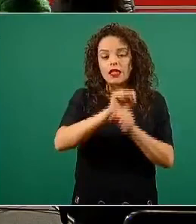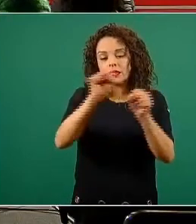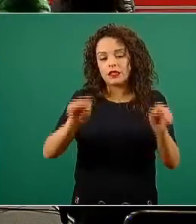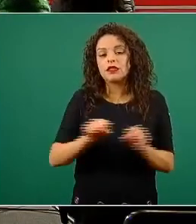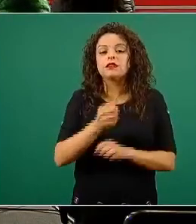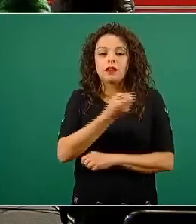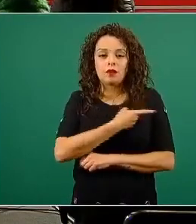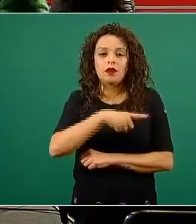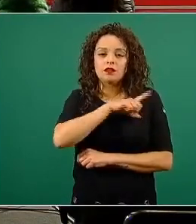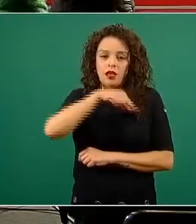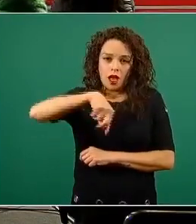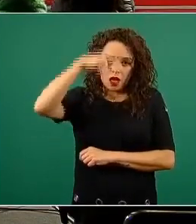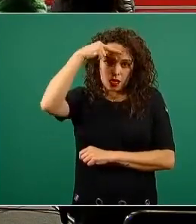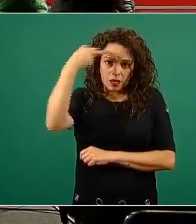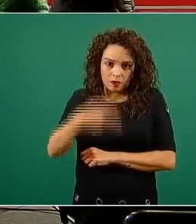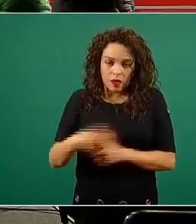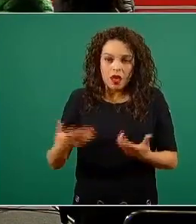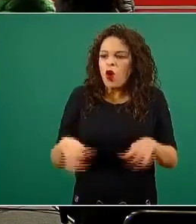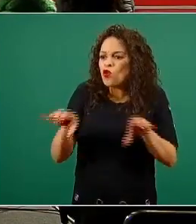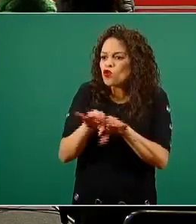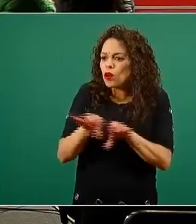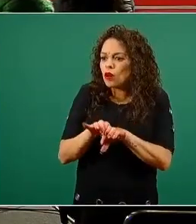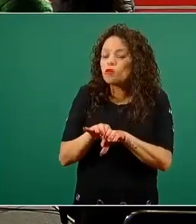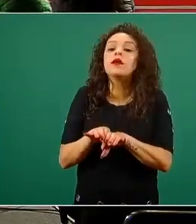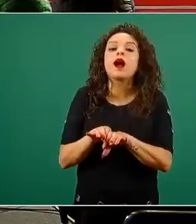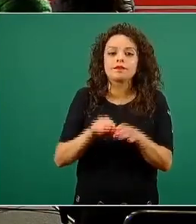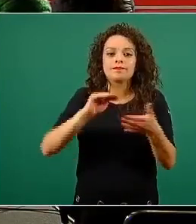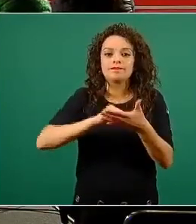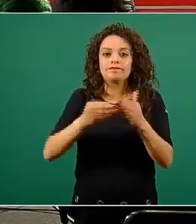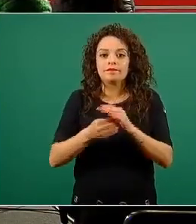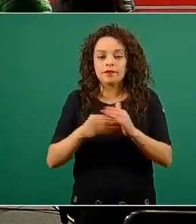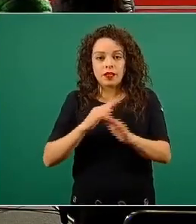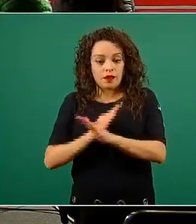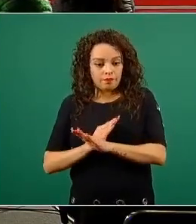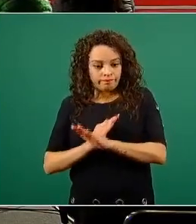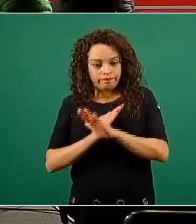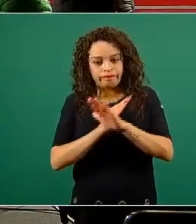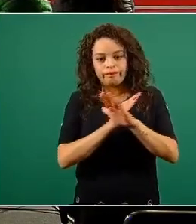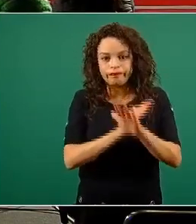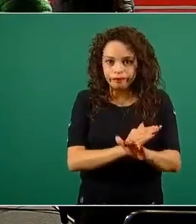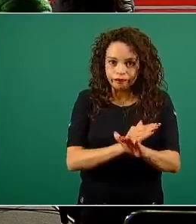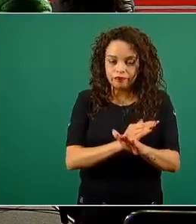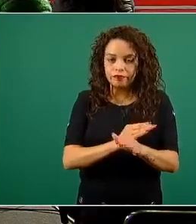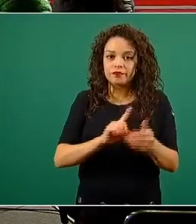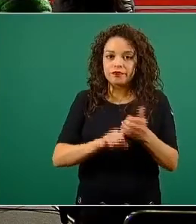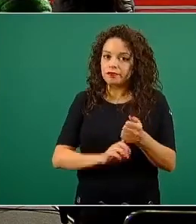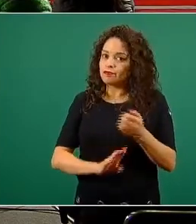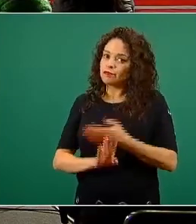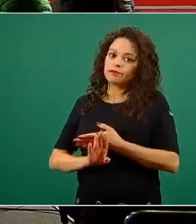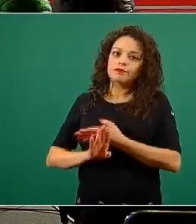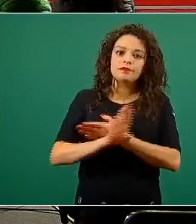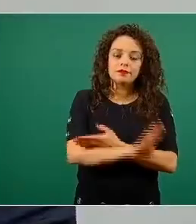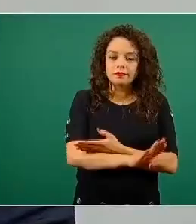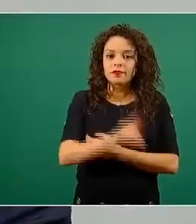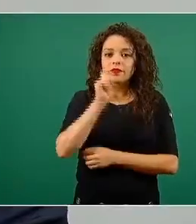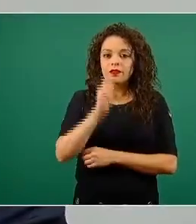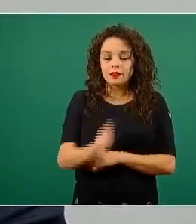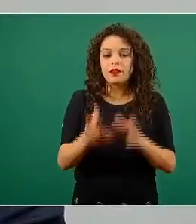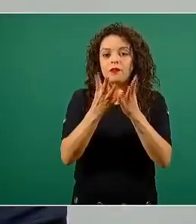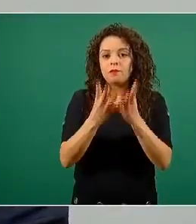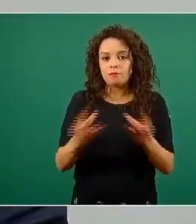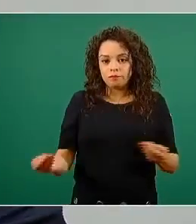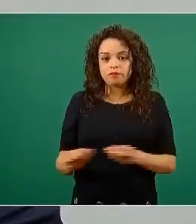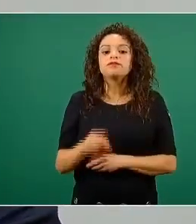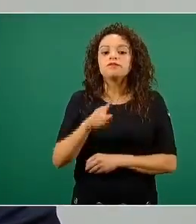través de la estrategia de prevención, mitigación y atención a la COVID-19 con enfoque de APS y a través de eso, ¿no es